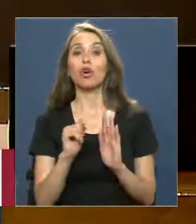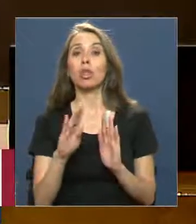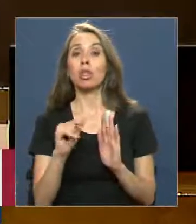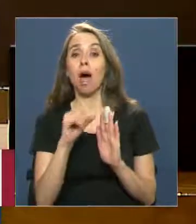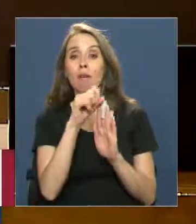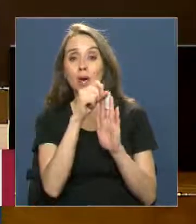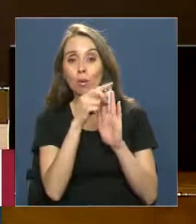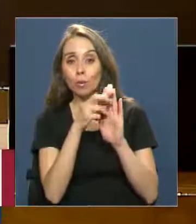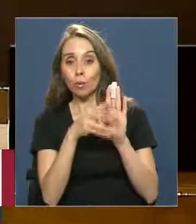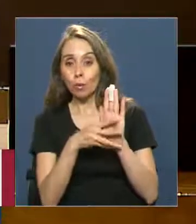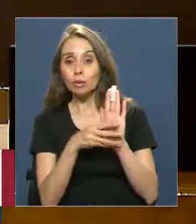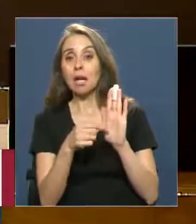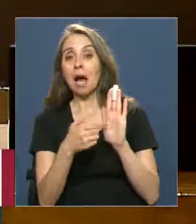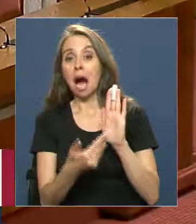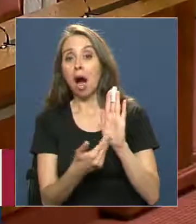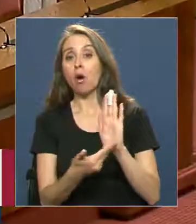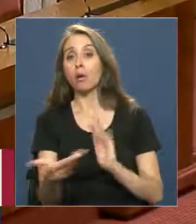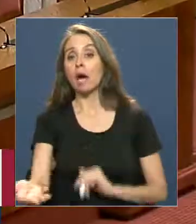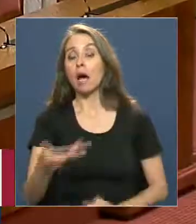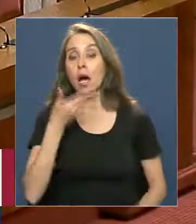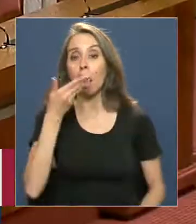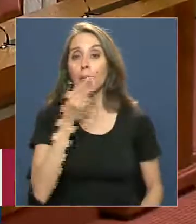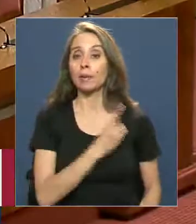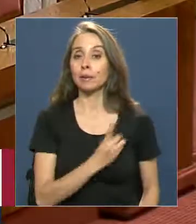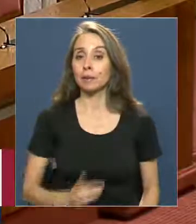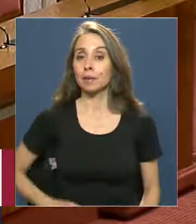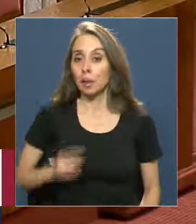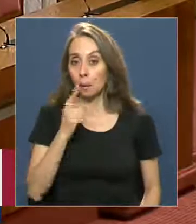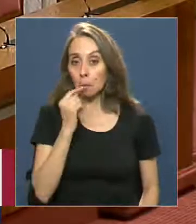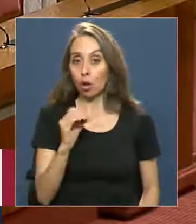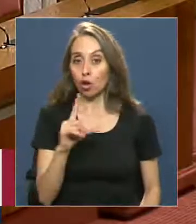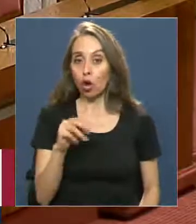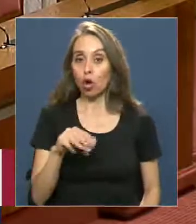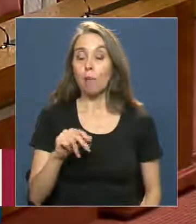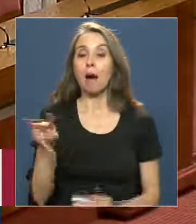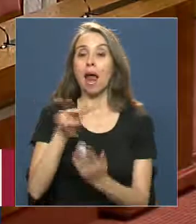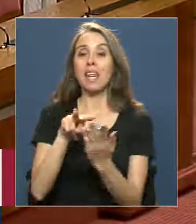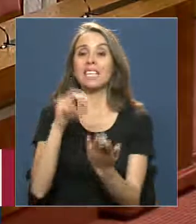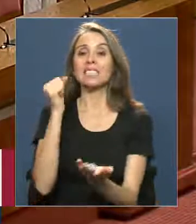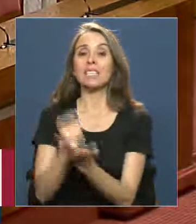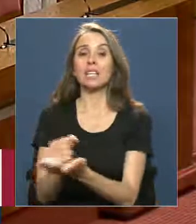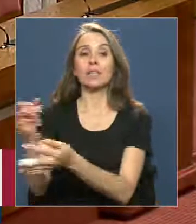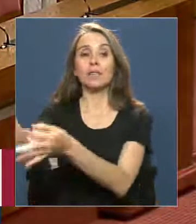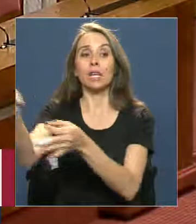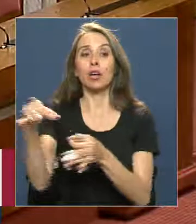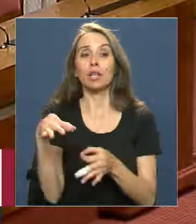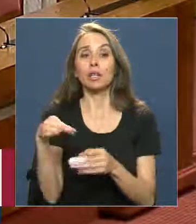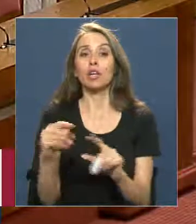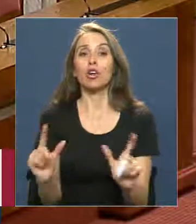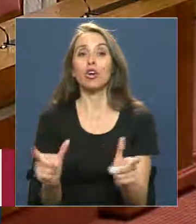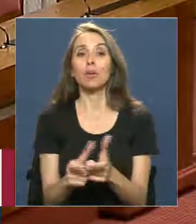entrego el uso de la palabra al diputado Juan Antonio Coloma para que lea el certificado desde la Comisión de Constitución.